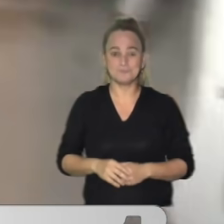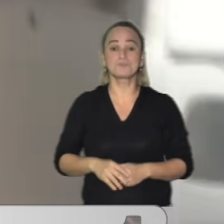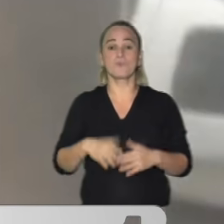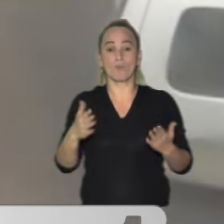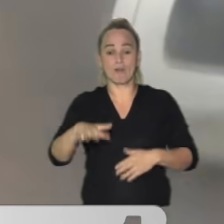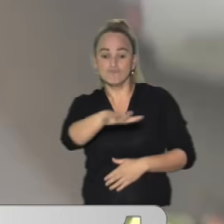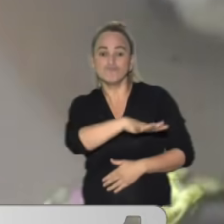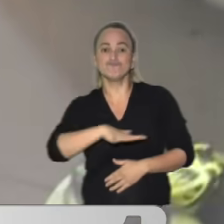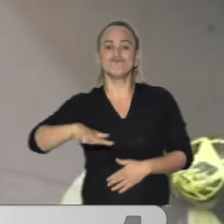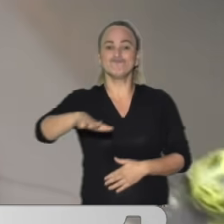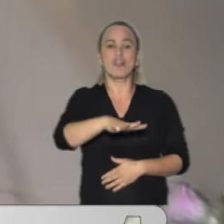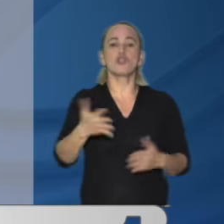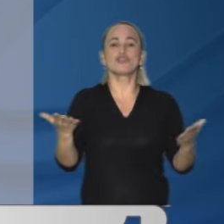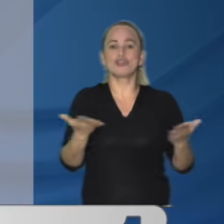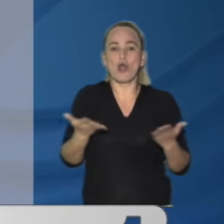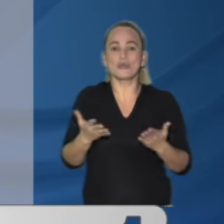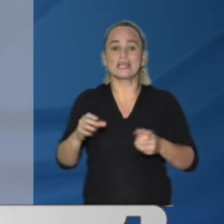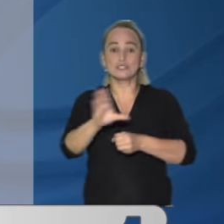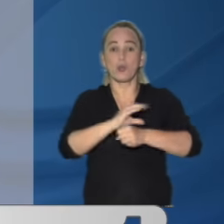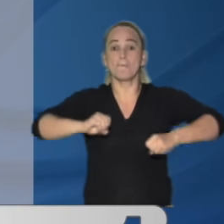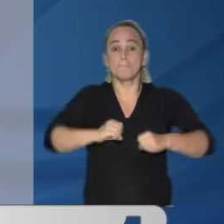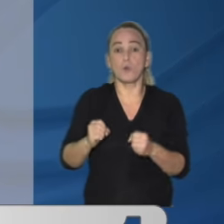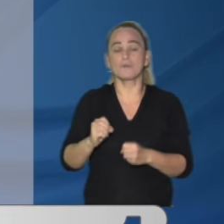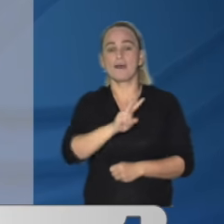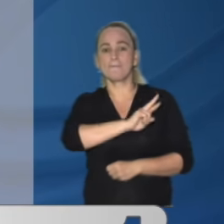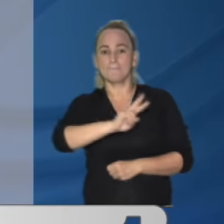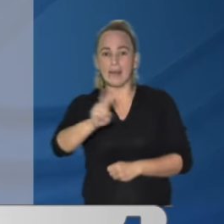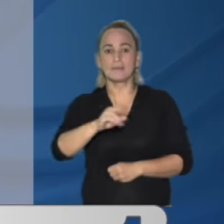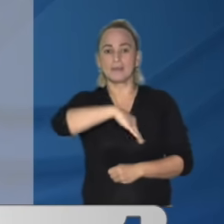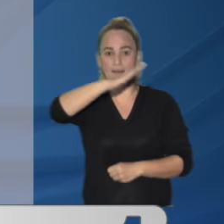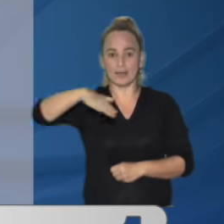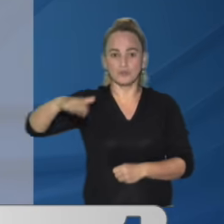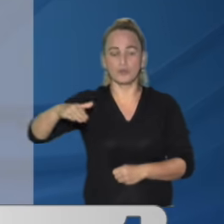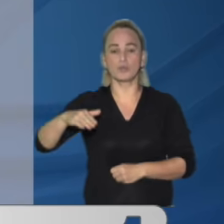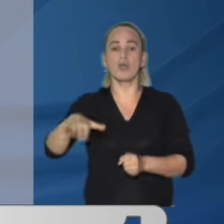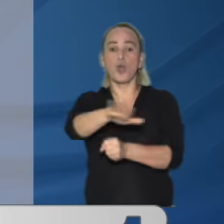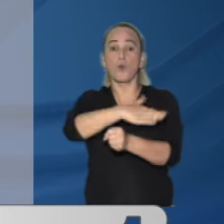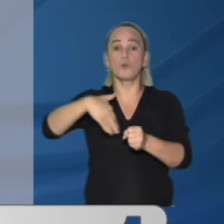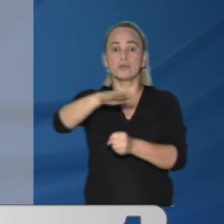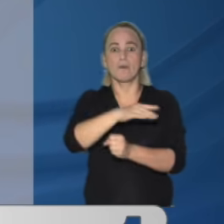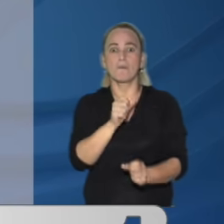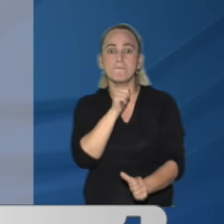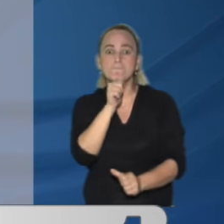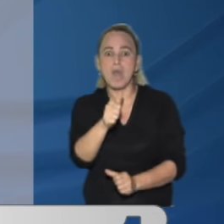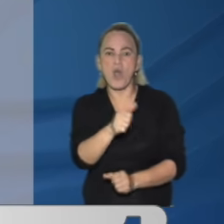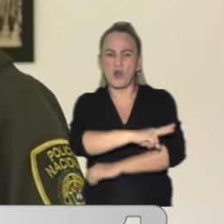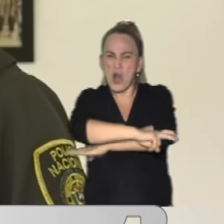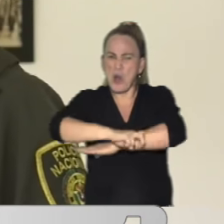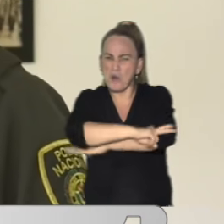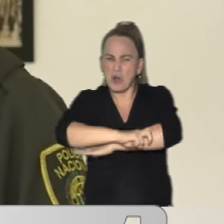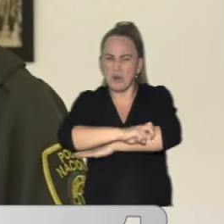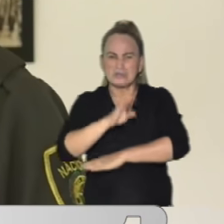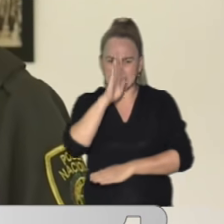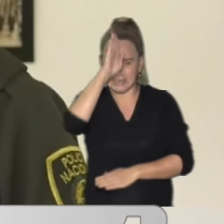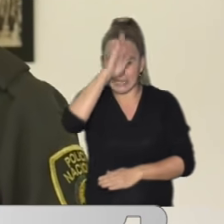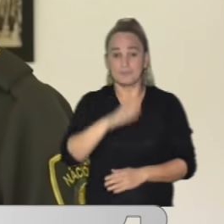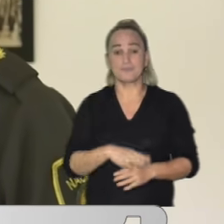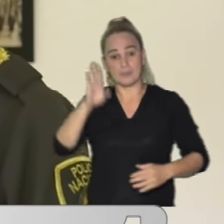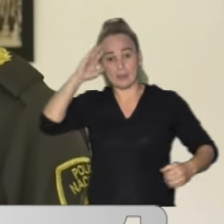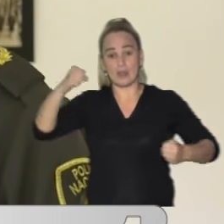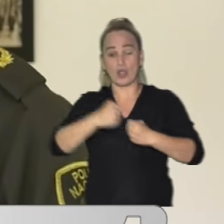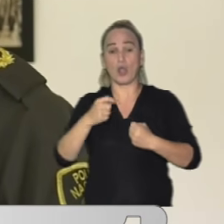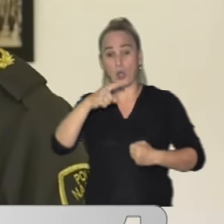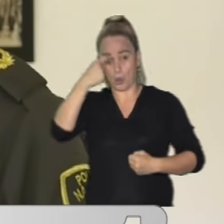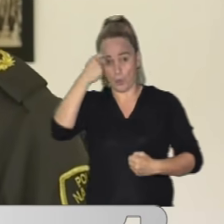Por zona, lo más crítico se presenta en Bogotá, Valle del Cauca, Antioquia y Cundinamarca. Hemos venido trabajando en coordinación con la Gobernación